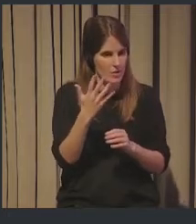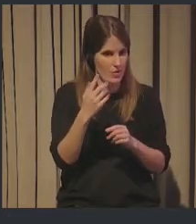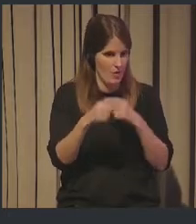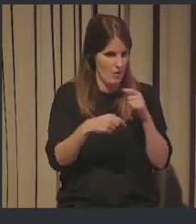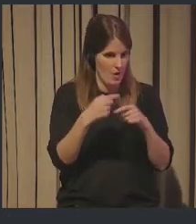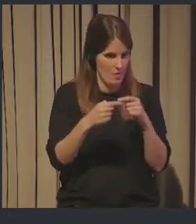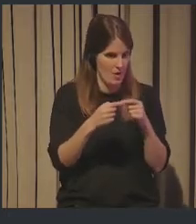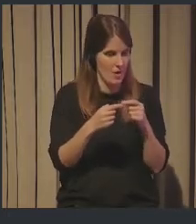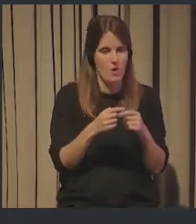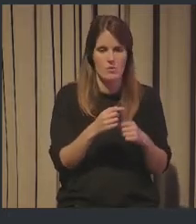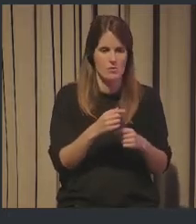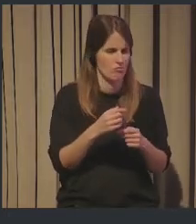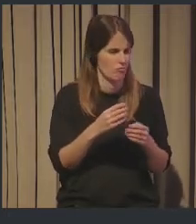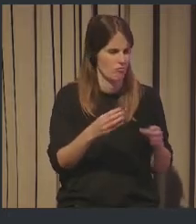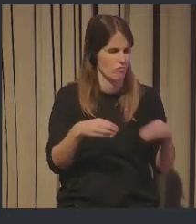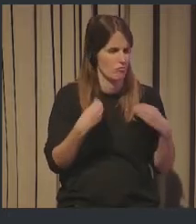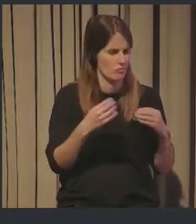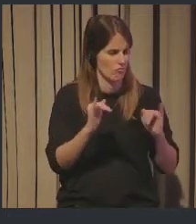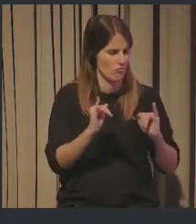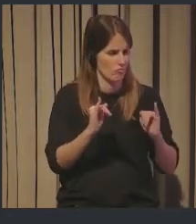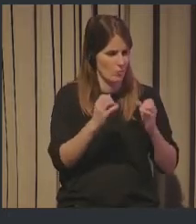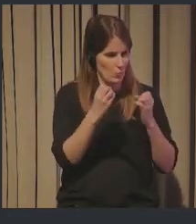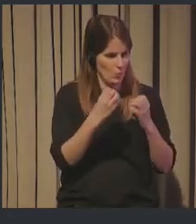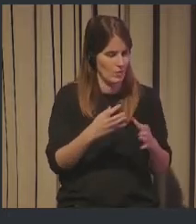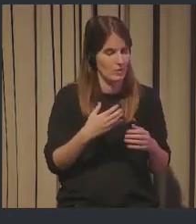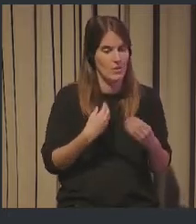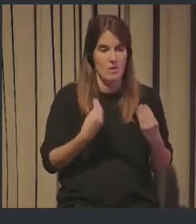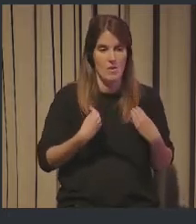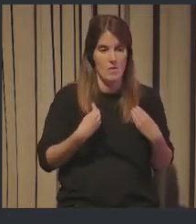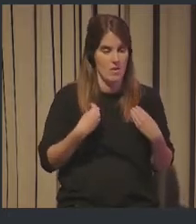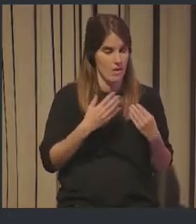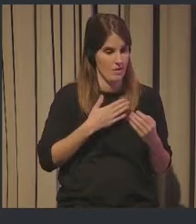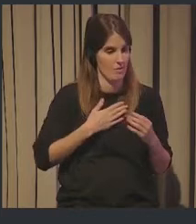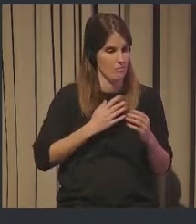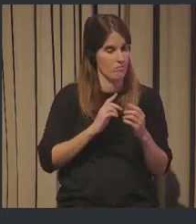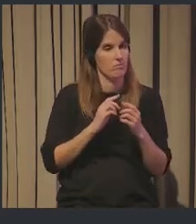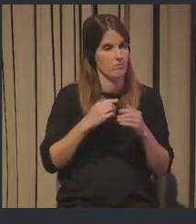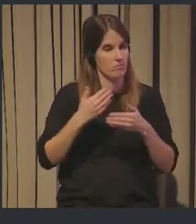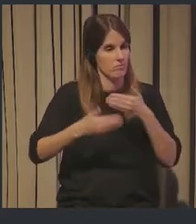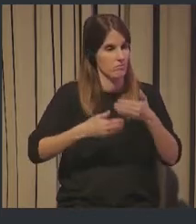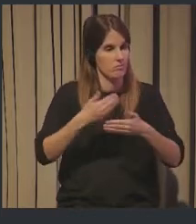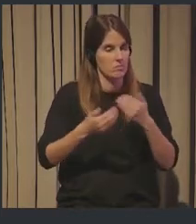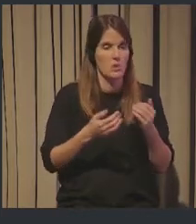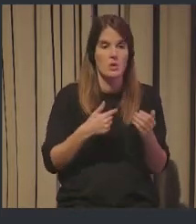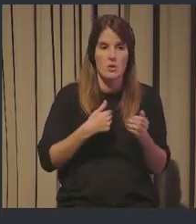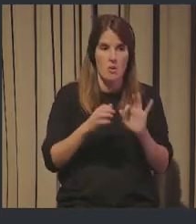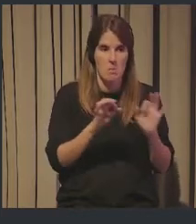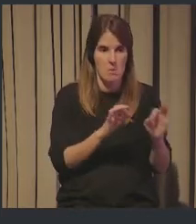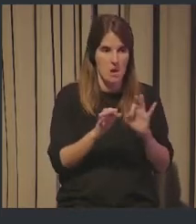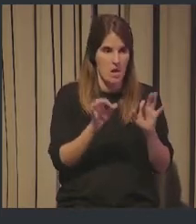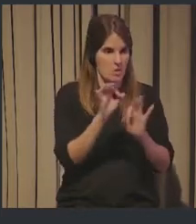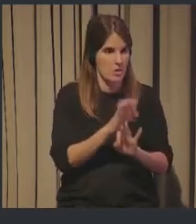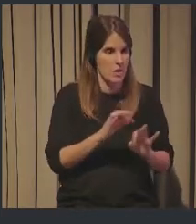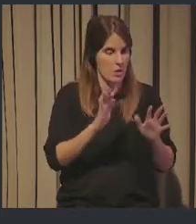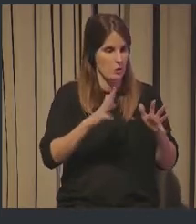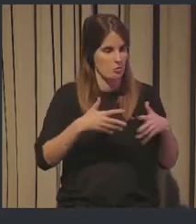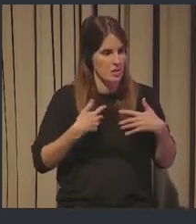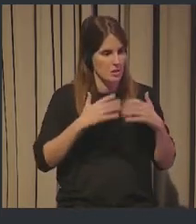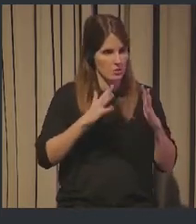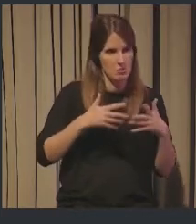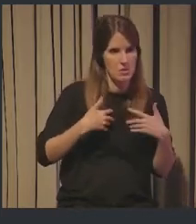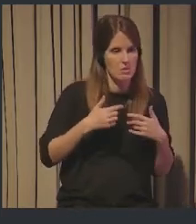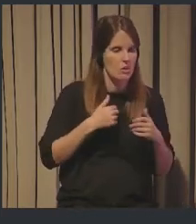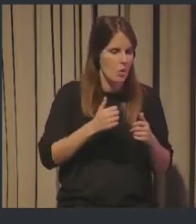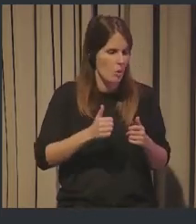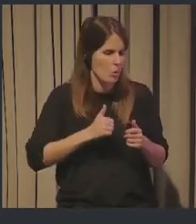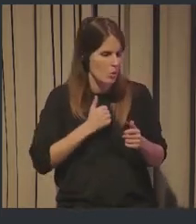y lo pasamos estupendamente. Así que este es mi viaje personal. No tenía nada de planificado. Se trataba de buscar